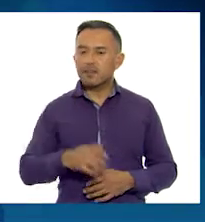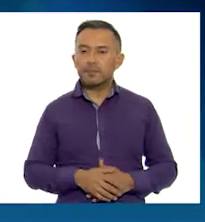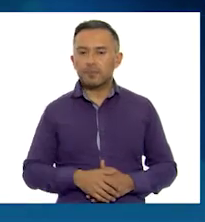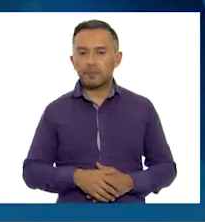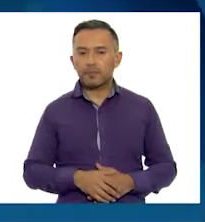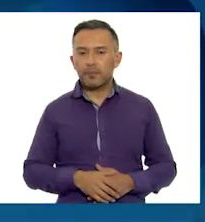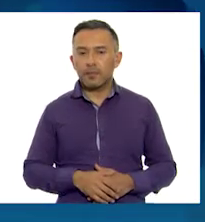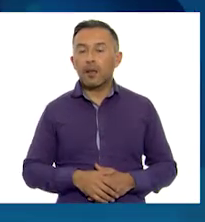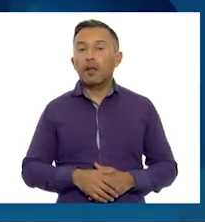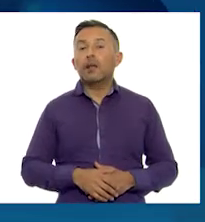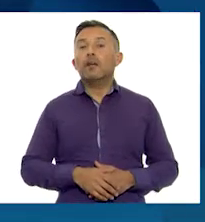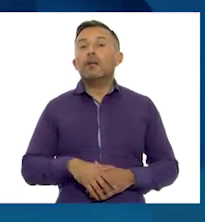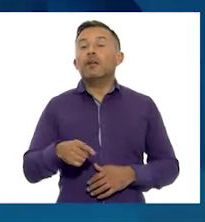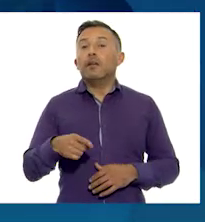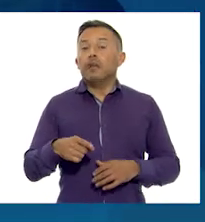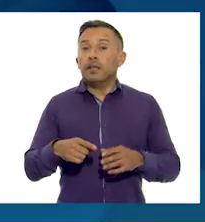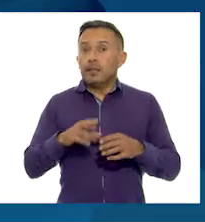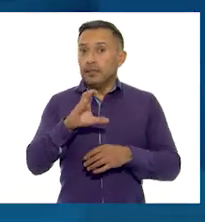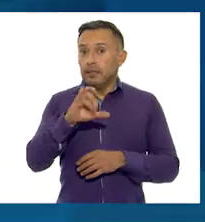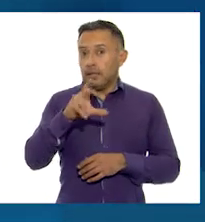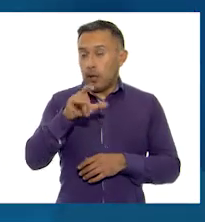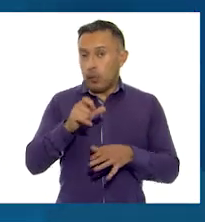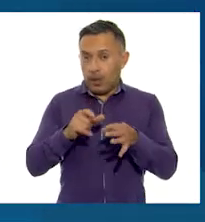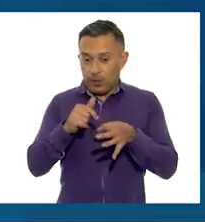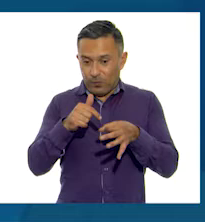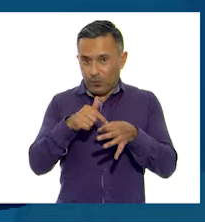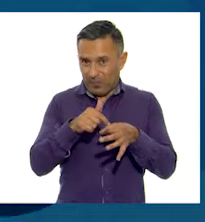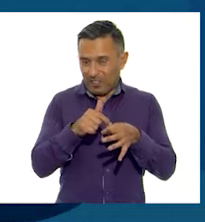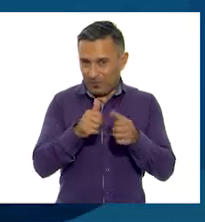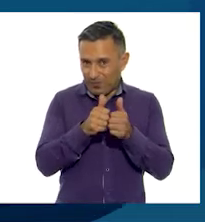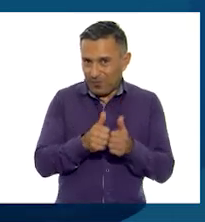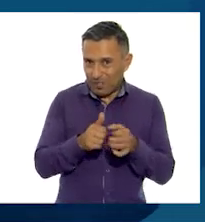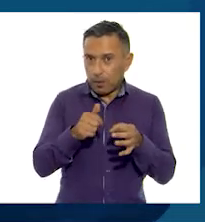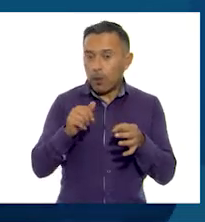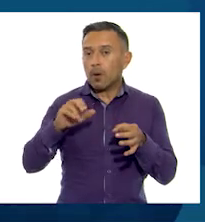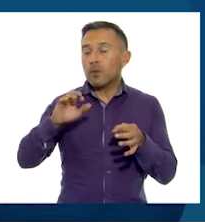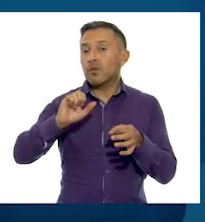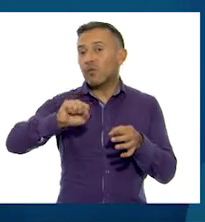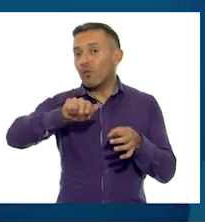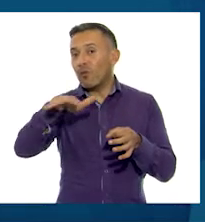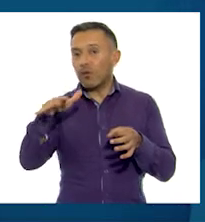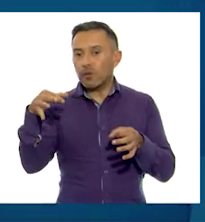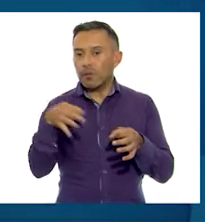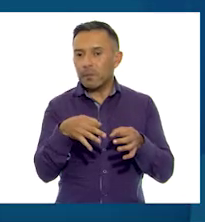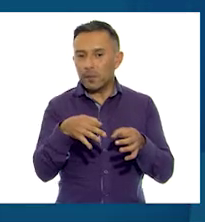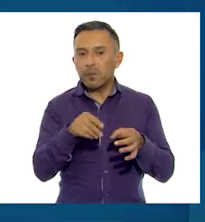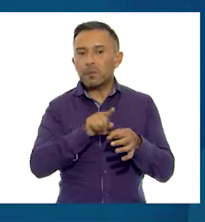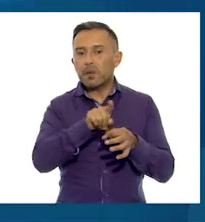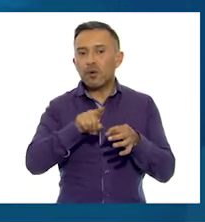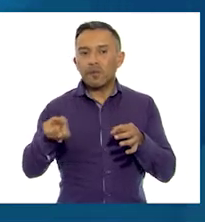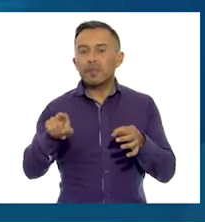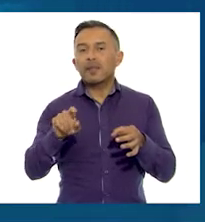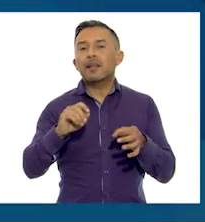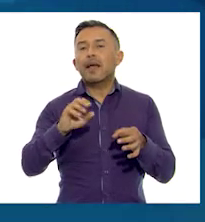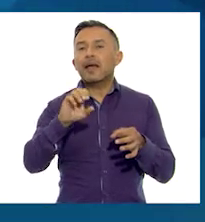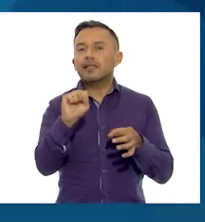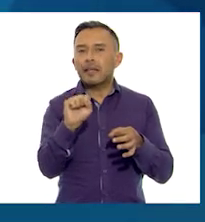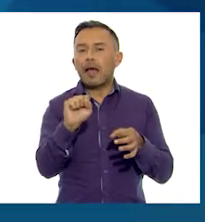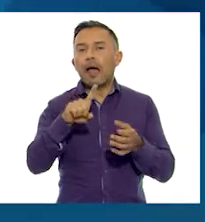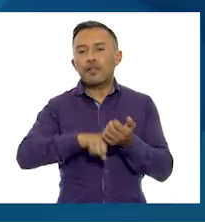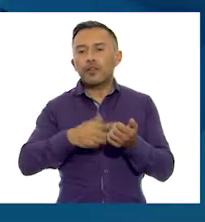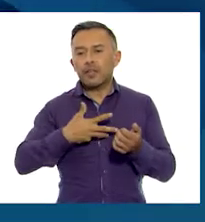del coronavirus en la célula huésped está medida por la glicoproteína de pico transmembrana S, que forma